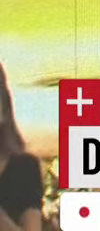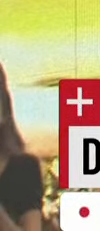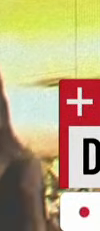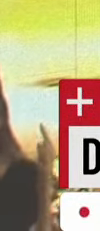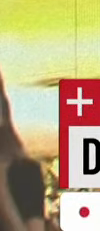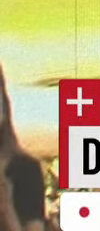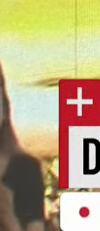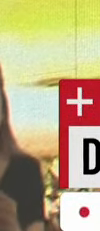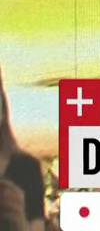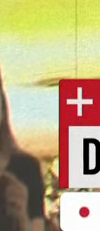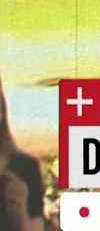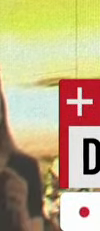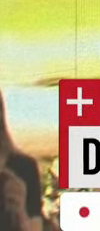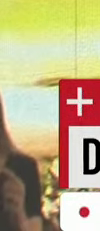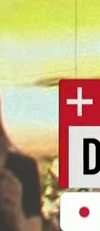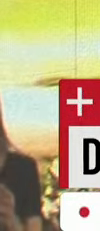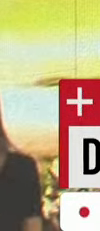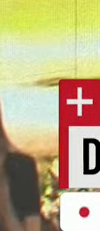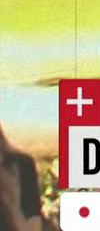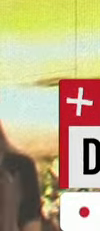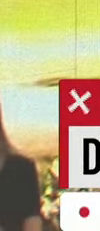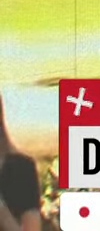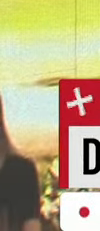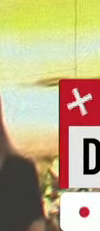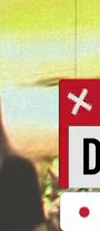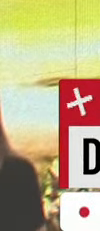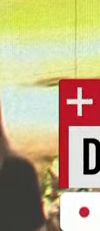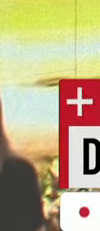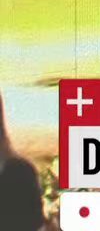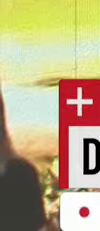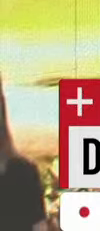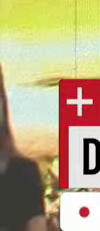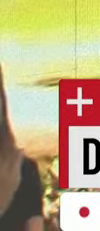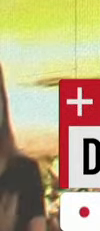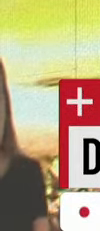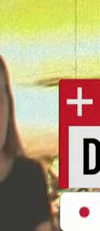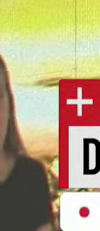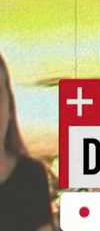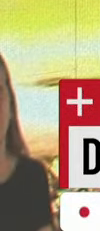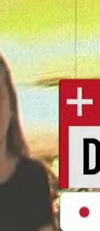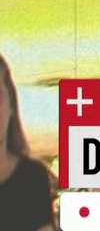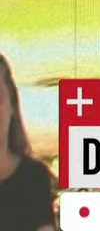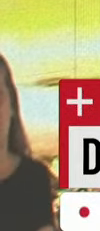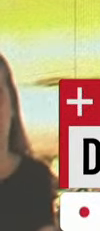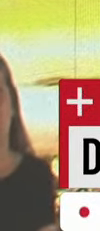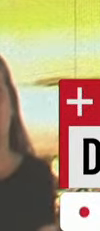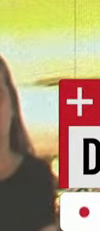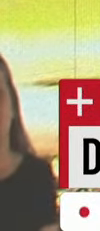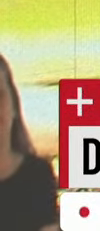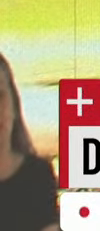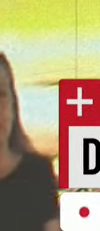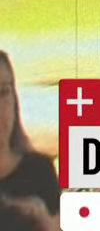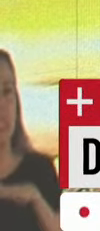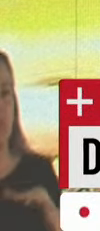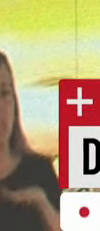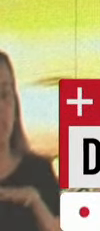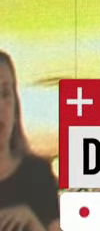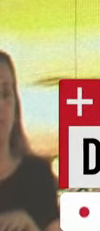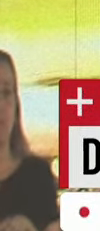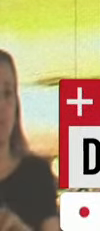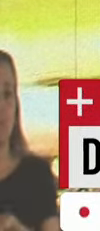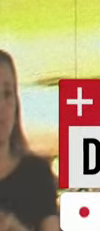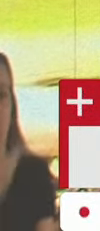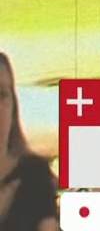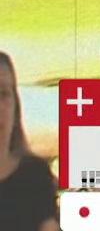Penal, es esta mujer es borracha y loca. Esto está diciendo el señor Alberto Fernández. Este es el nivel, la